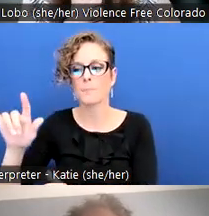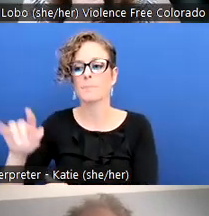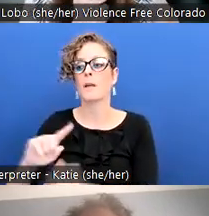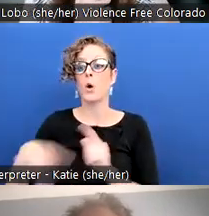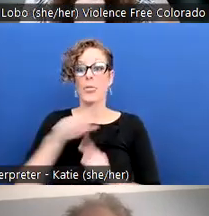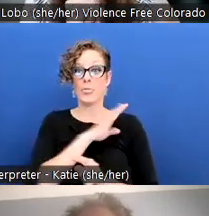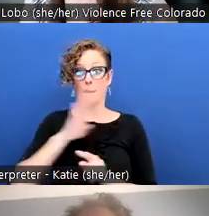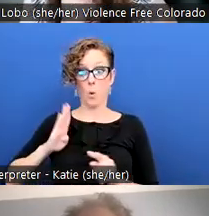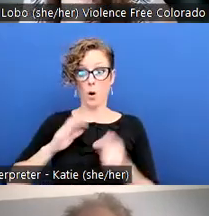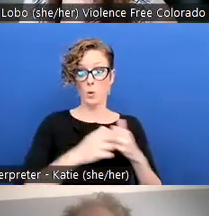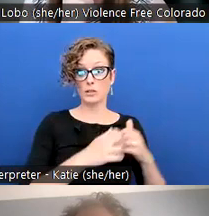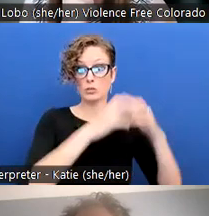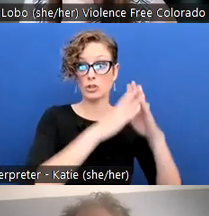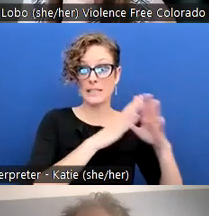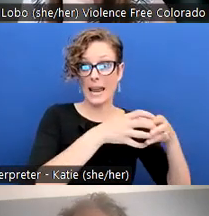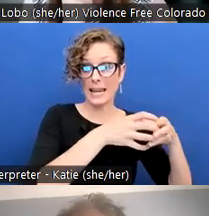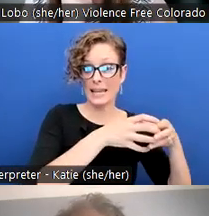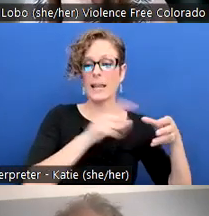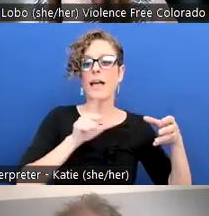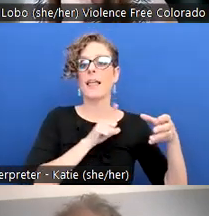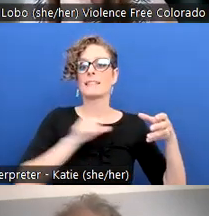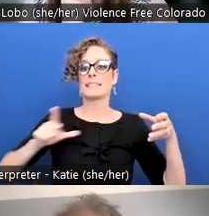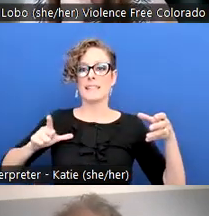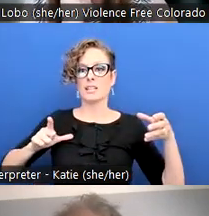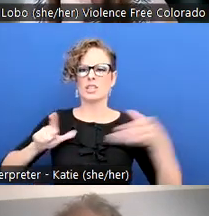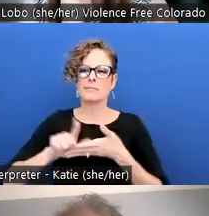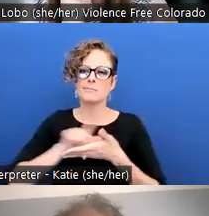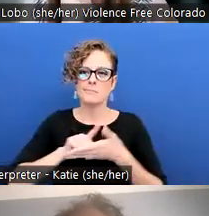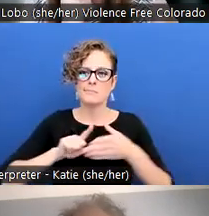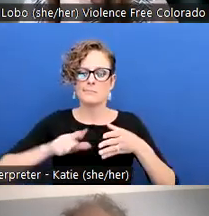Cuando se creó esta mesa,